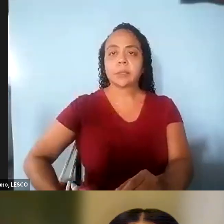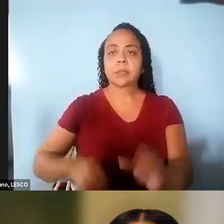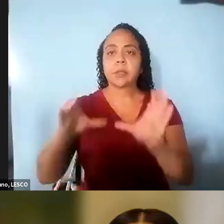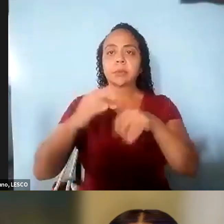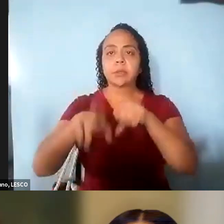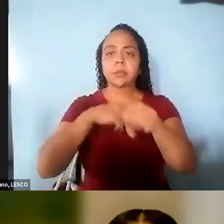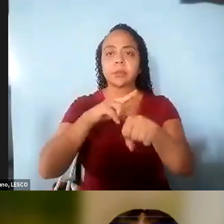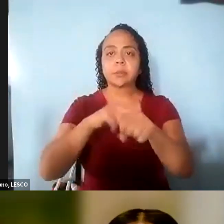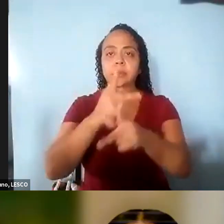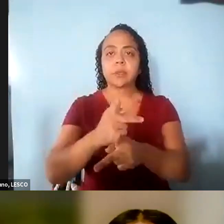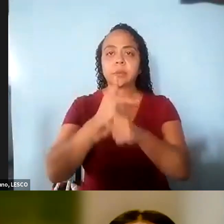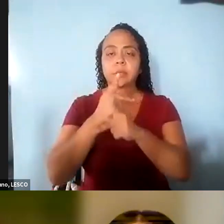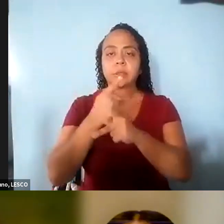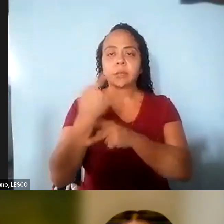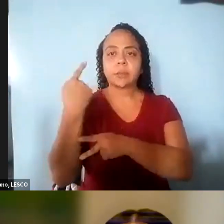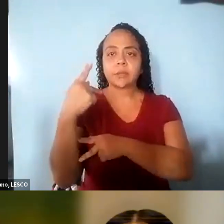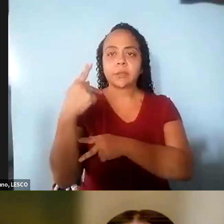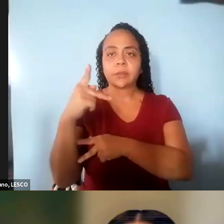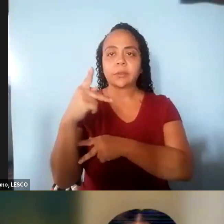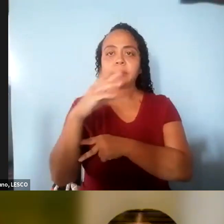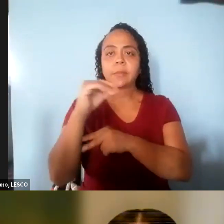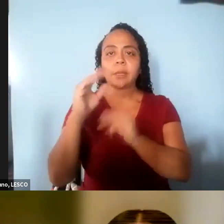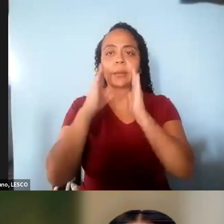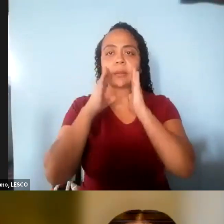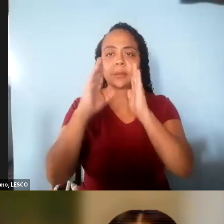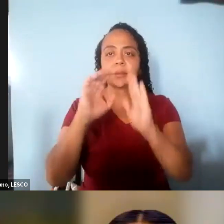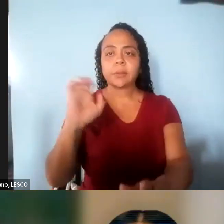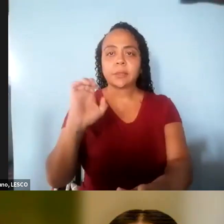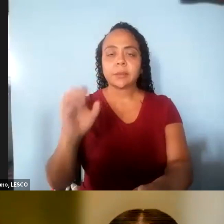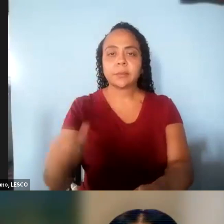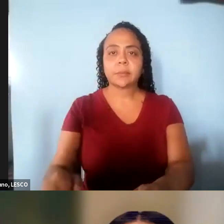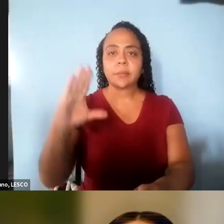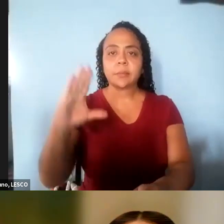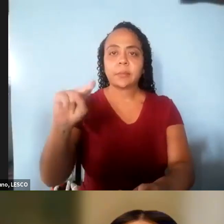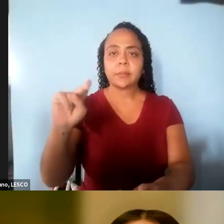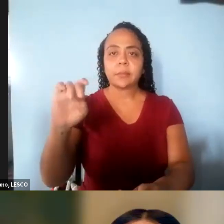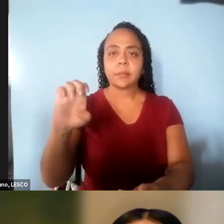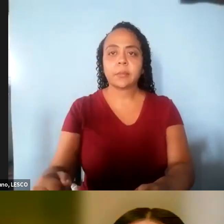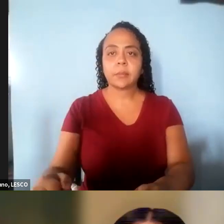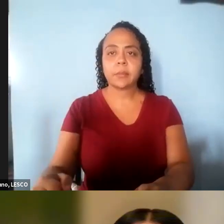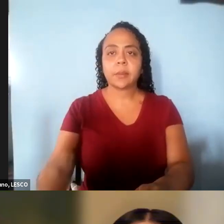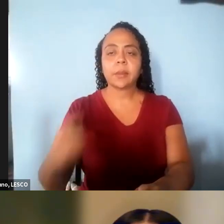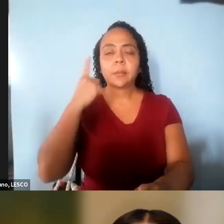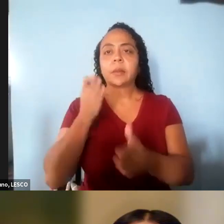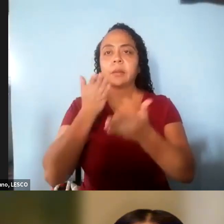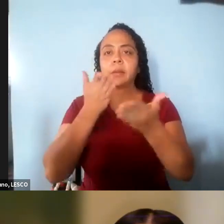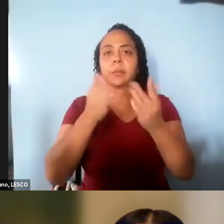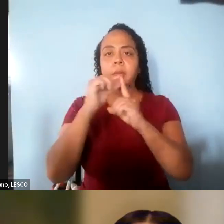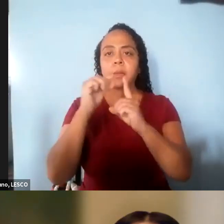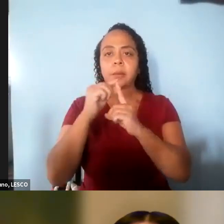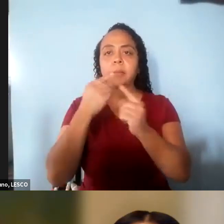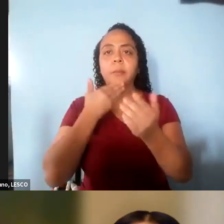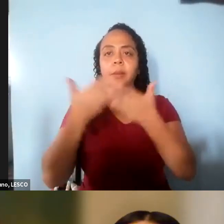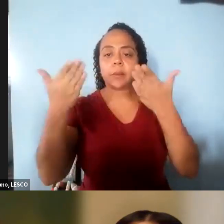de prevención de riesgos y atención de emergencias cce n para que nos brinden unas palabras de bienvenida